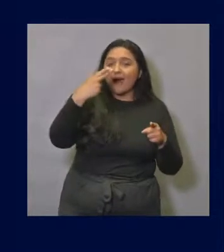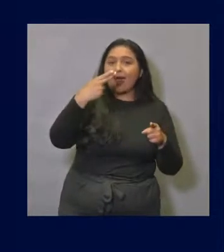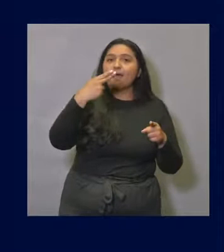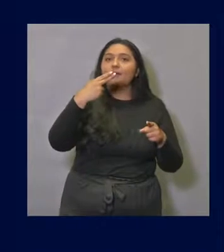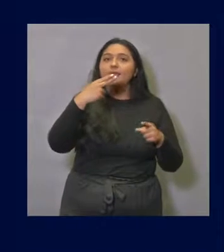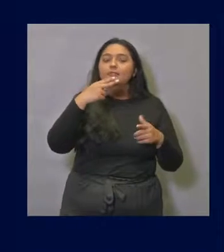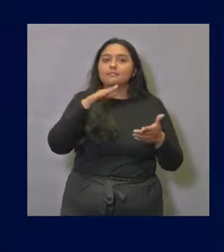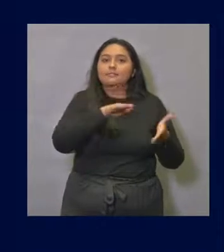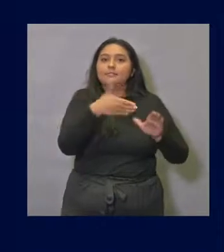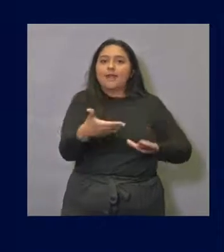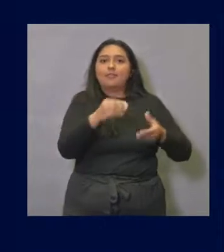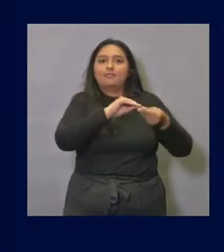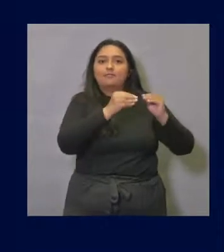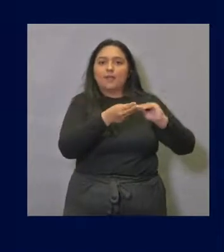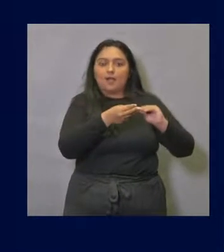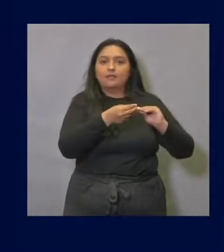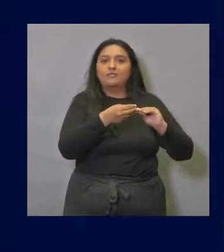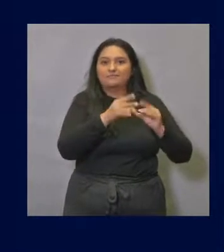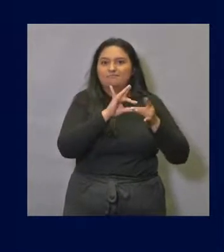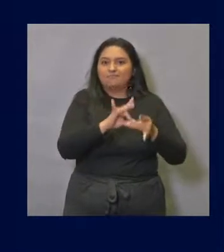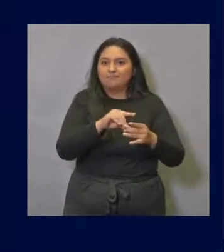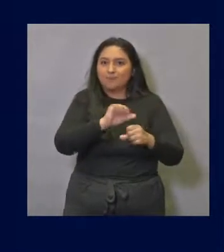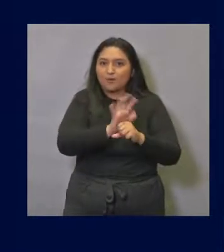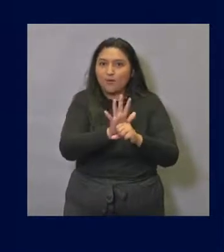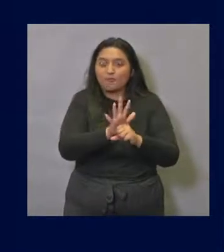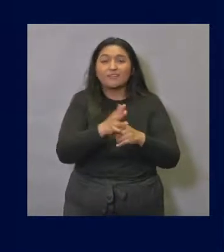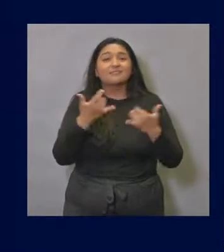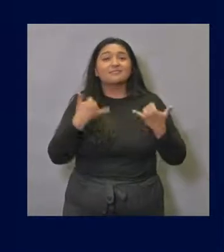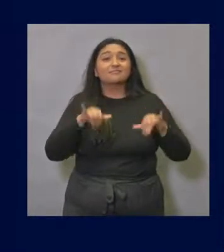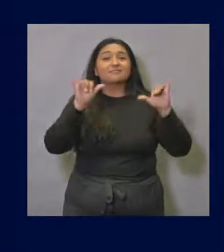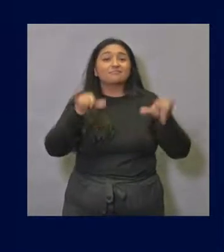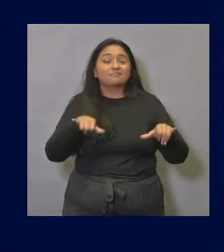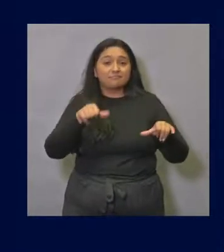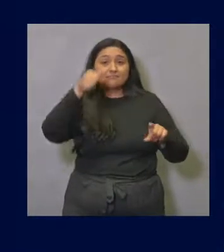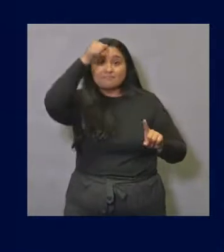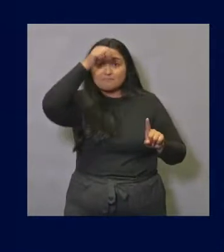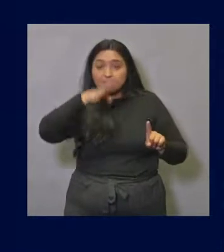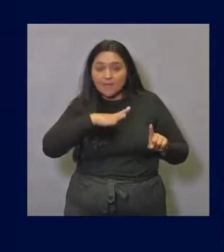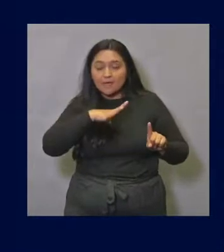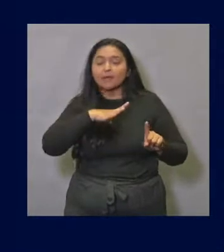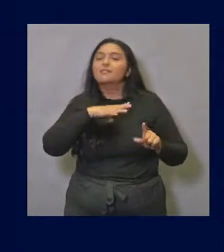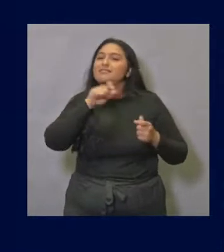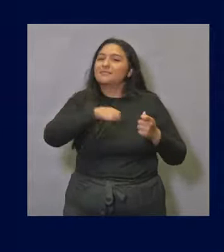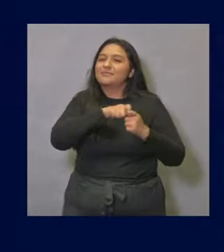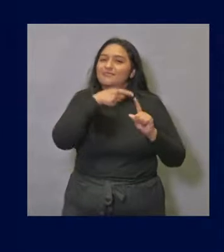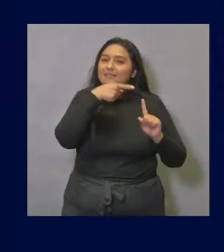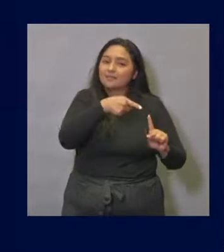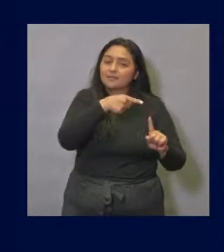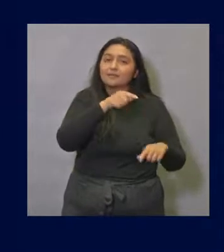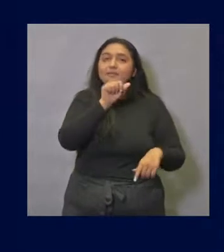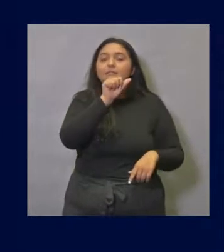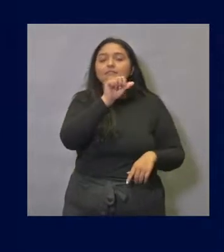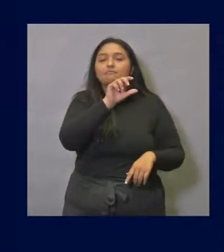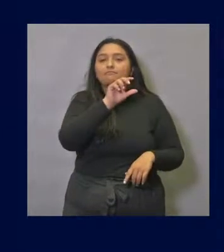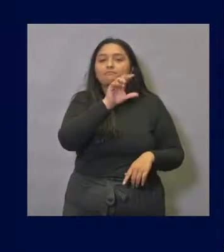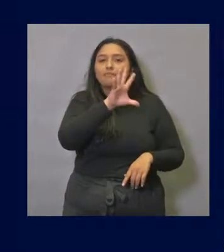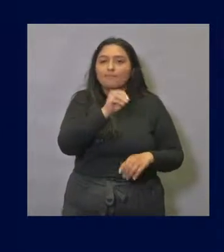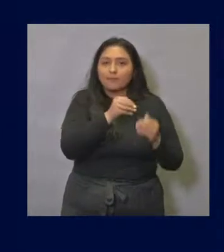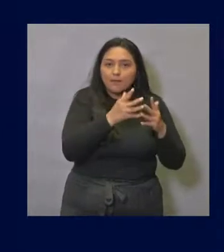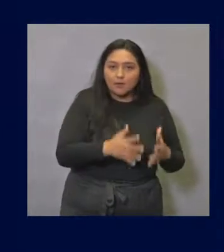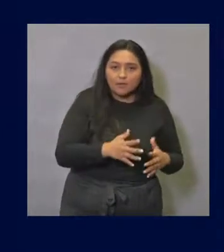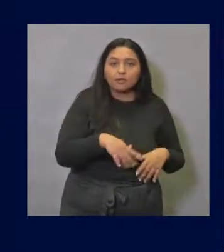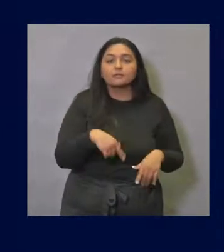COVID-19, los hombres en el condado de Los Ángeles, específicamente los hombres afroamericanos y latinos, tienen una tasa